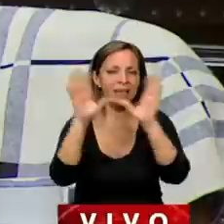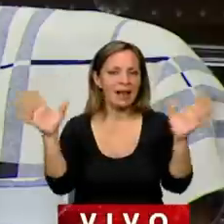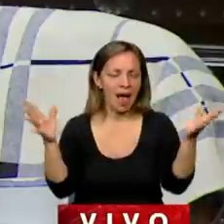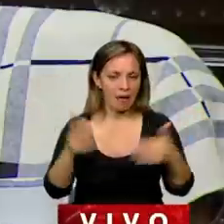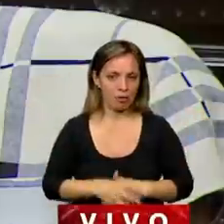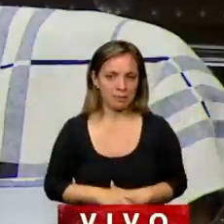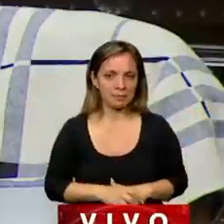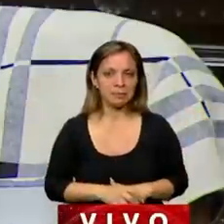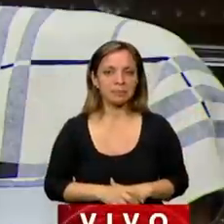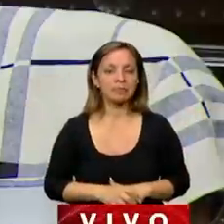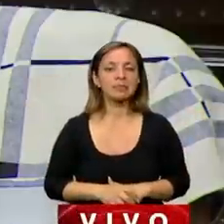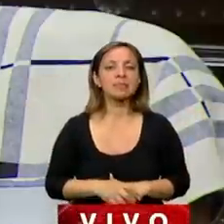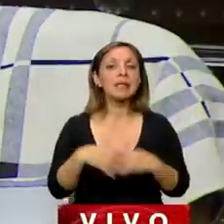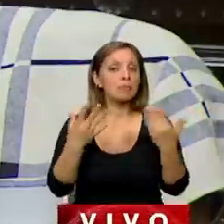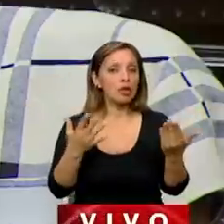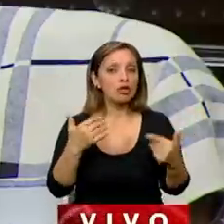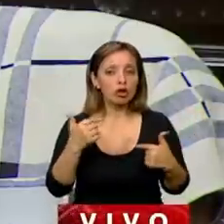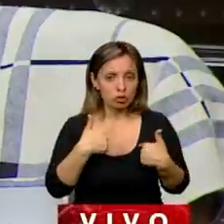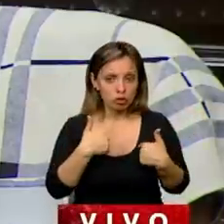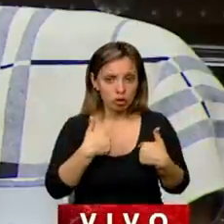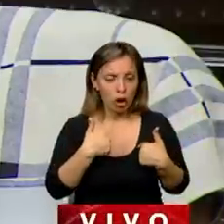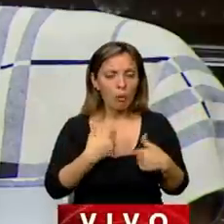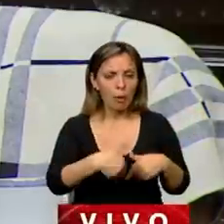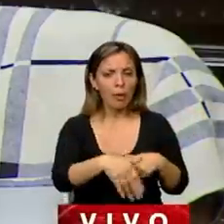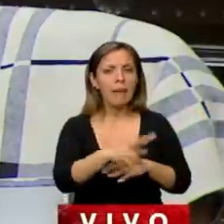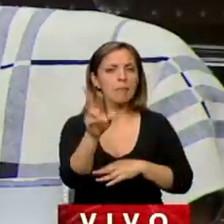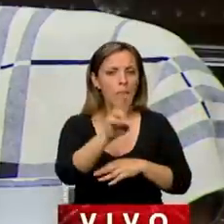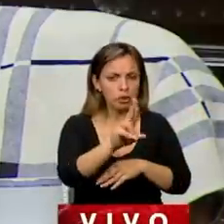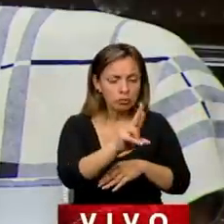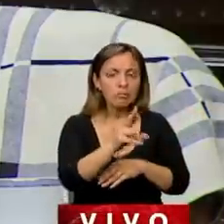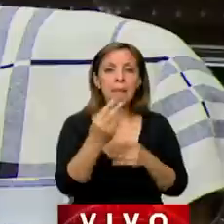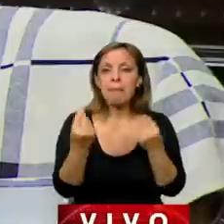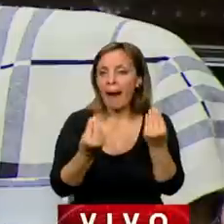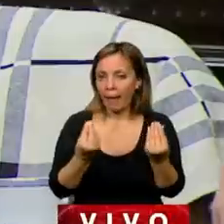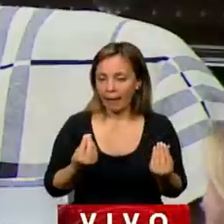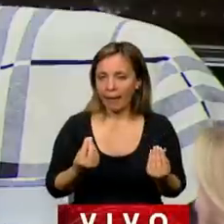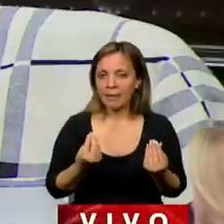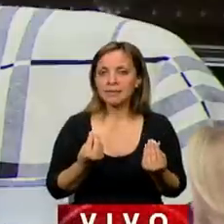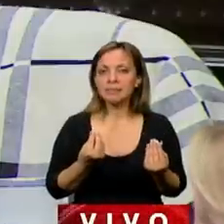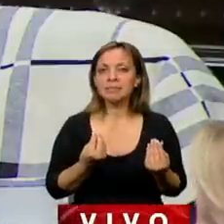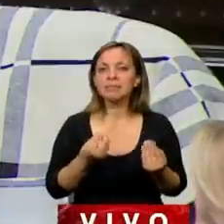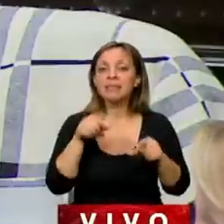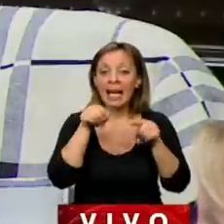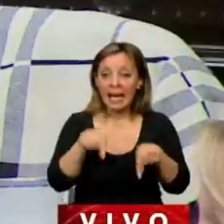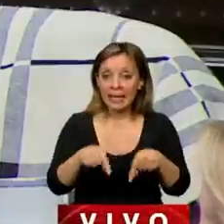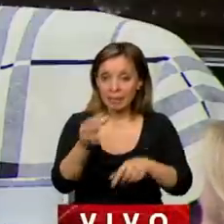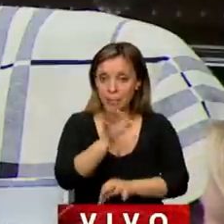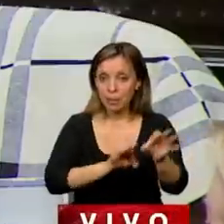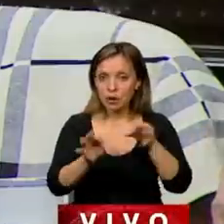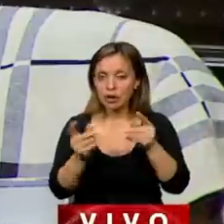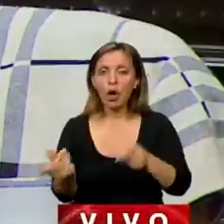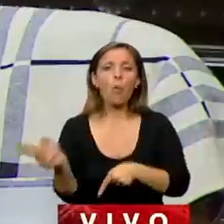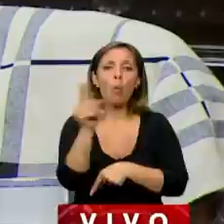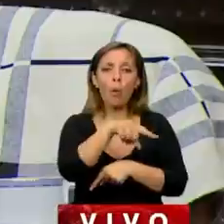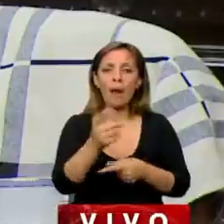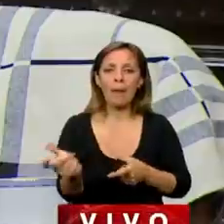todo esto. Por lo tanto, voy a mocionar para que esto pase nuevamente a la comisión,